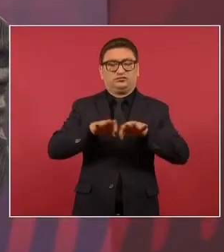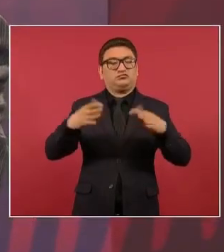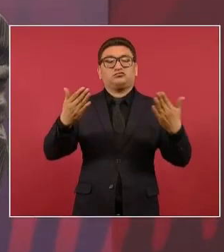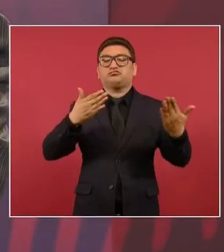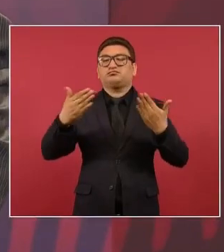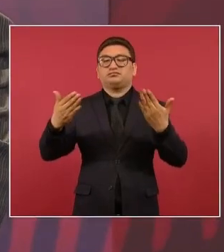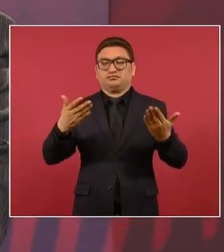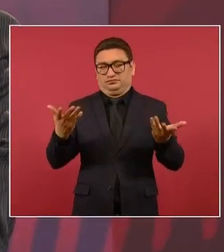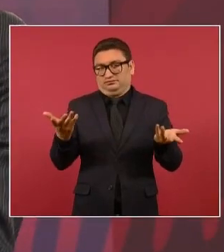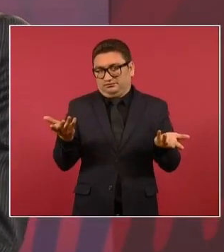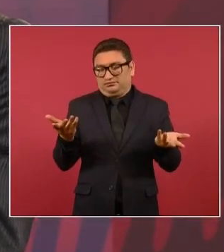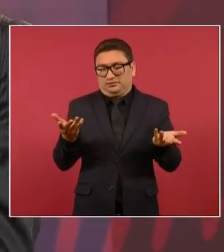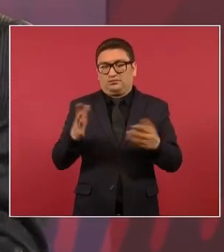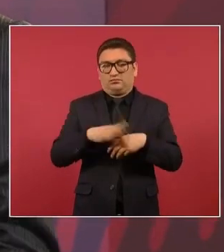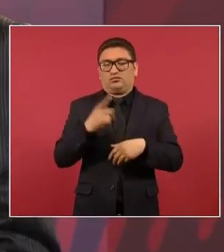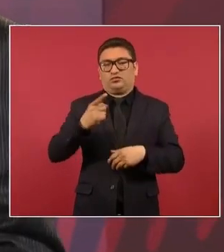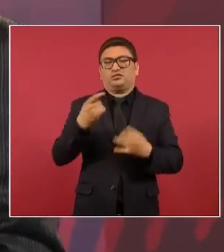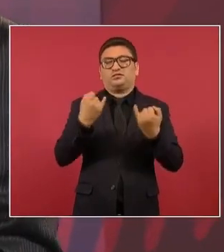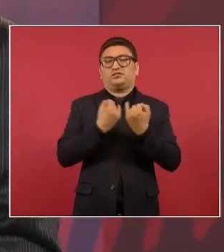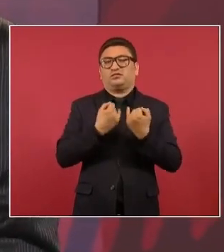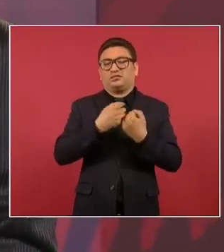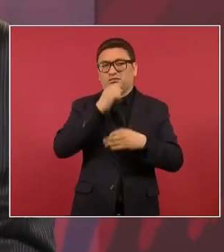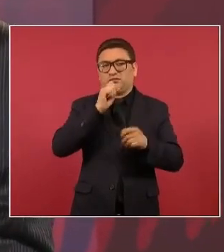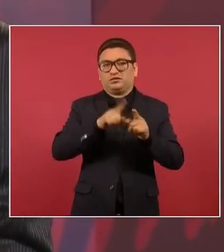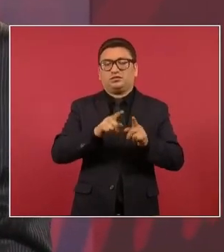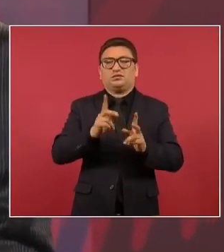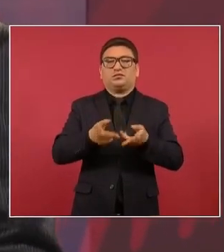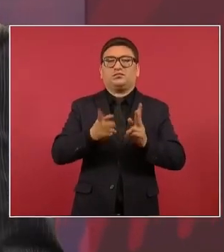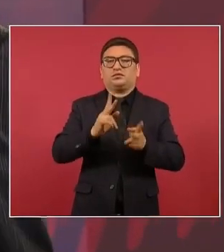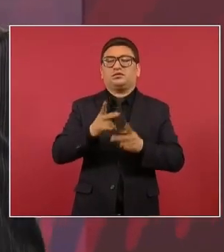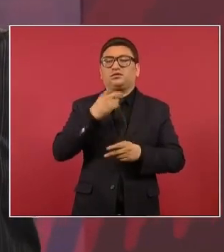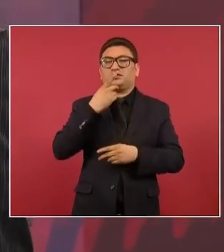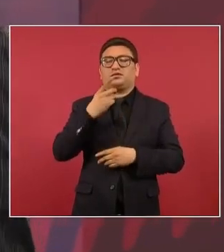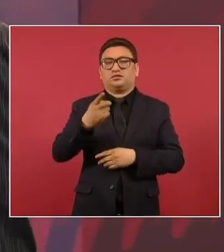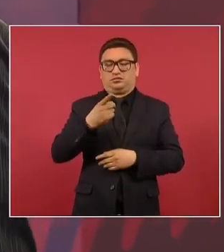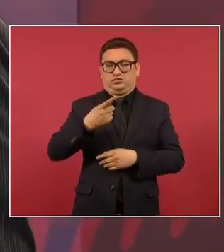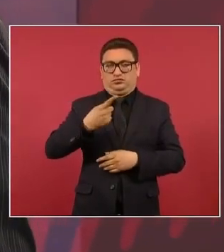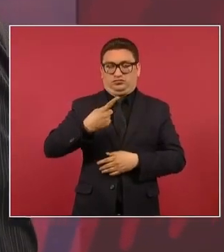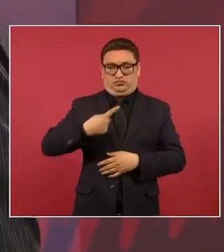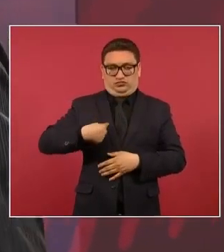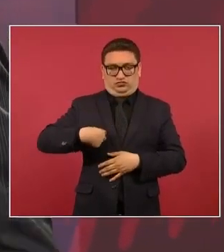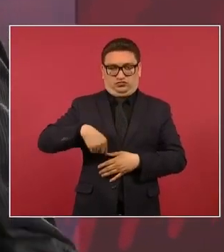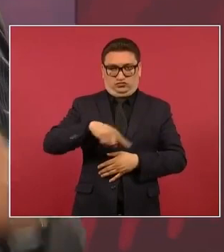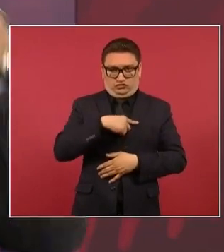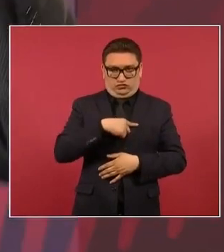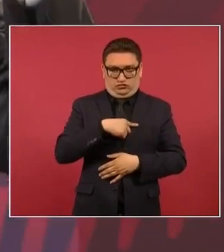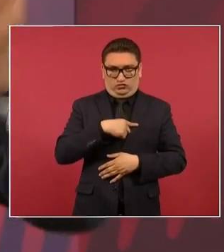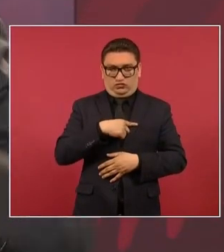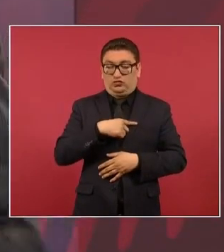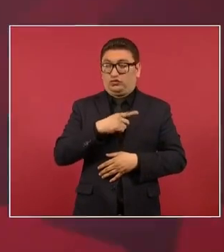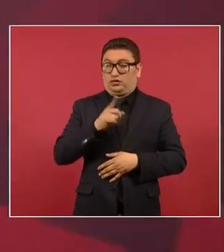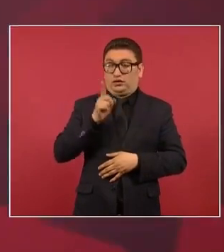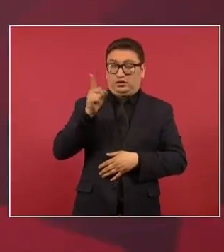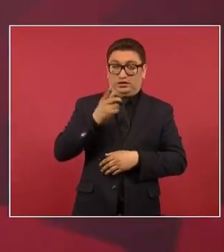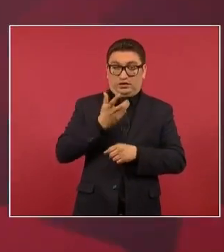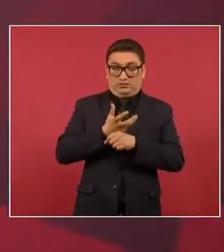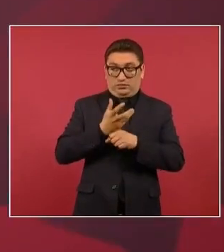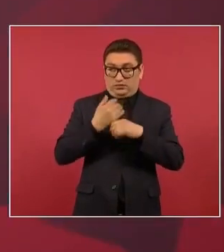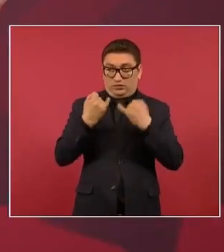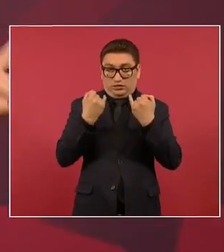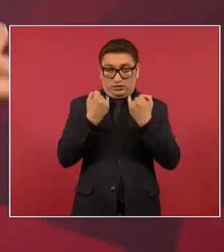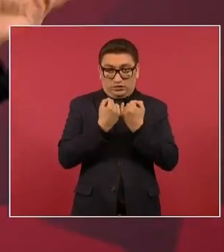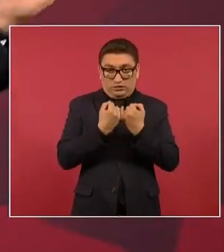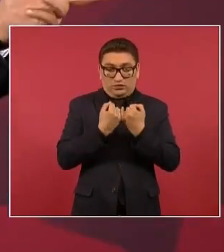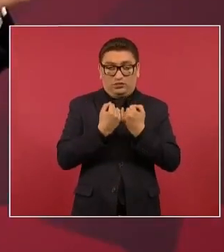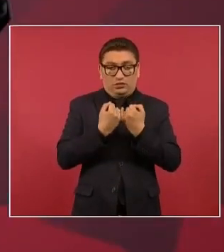también hablamos de que nosotros no podíamos igualar los subsidios que